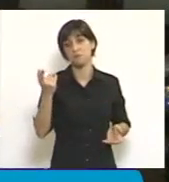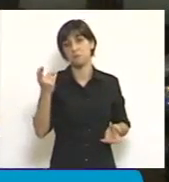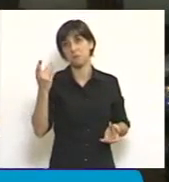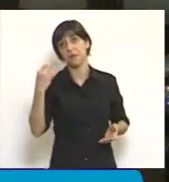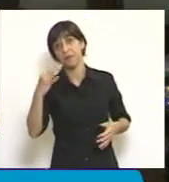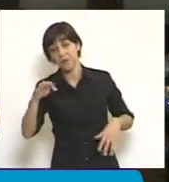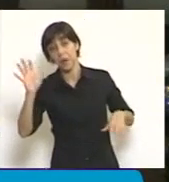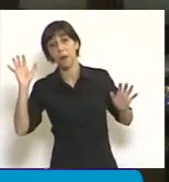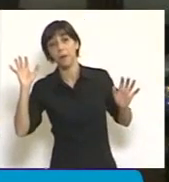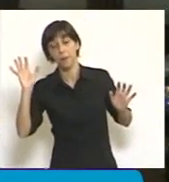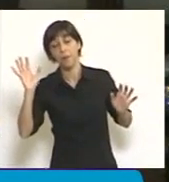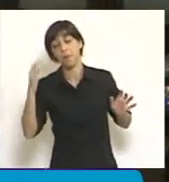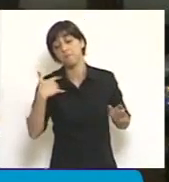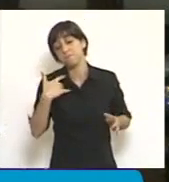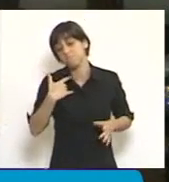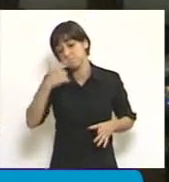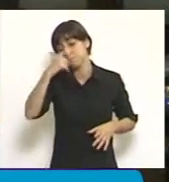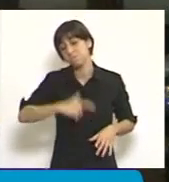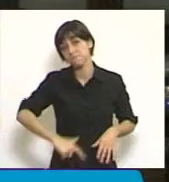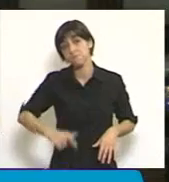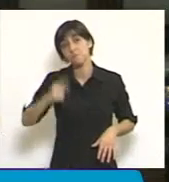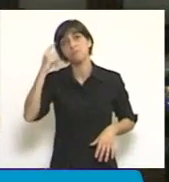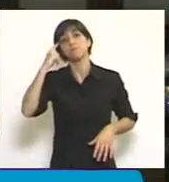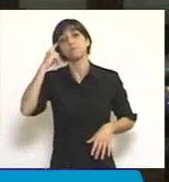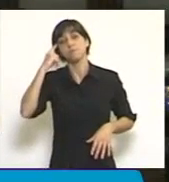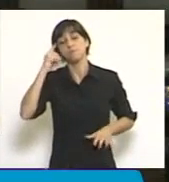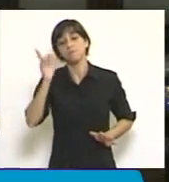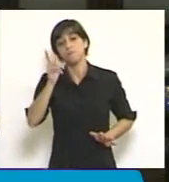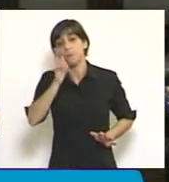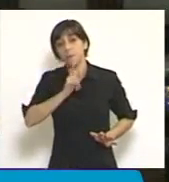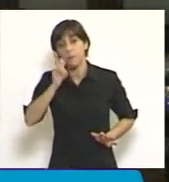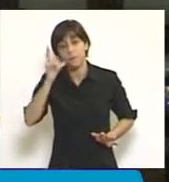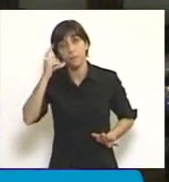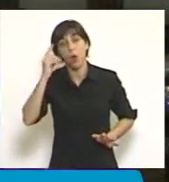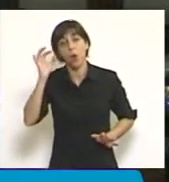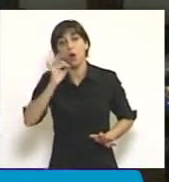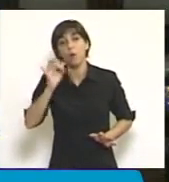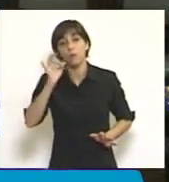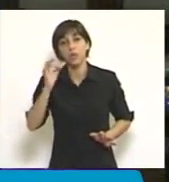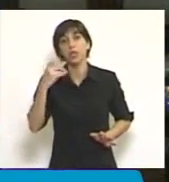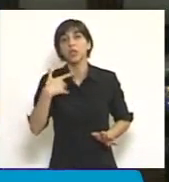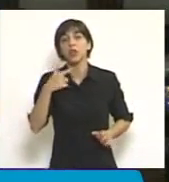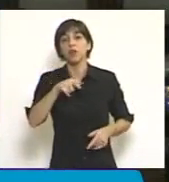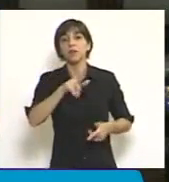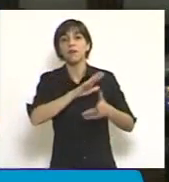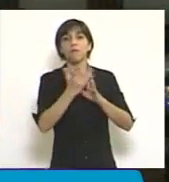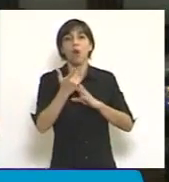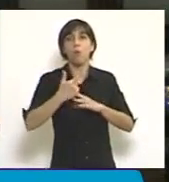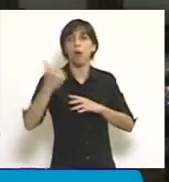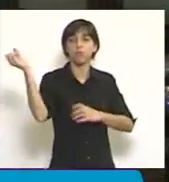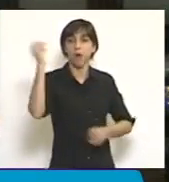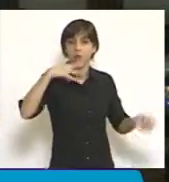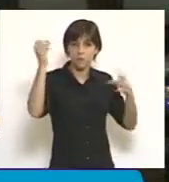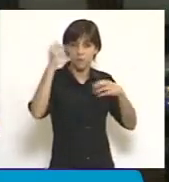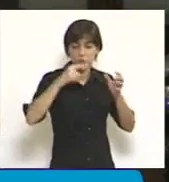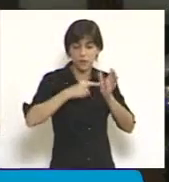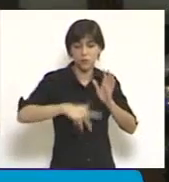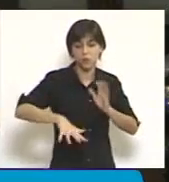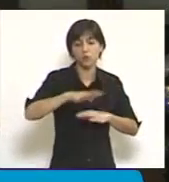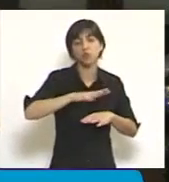modo de funcionamiento de una justicia que va a ser transferida a la ciudad de Buenos Aires más pronto que tarde, que debe ser